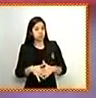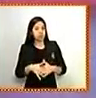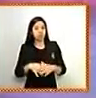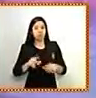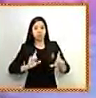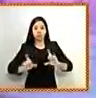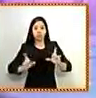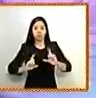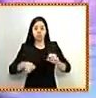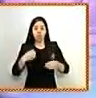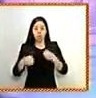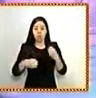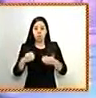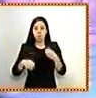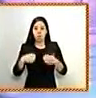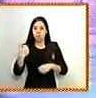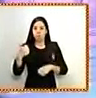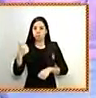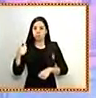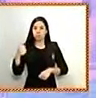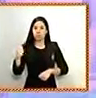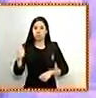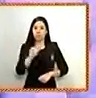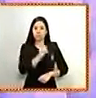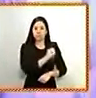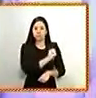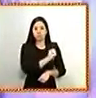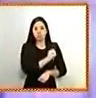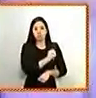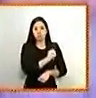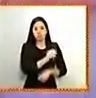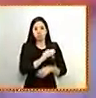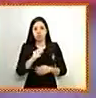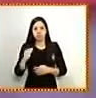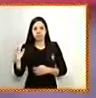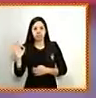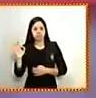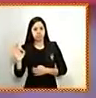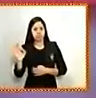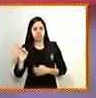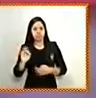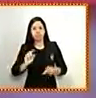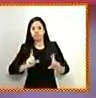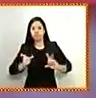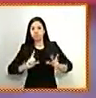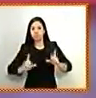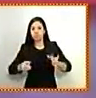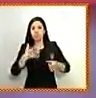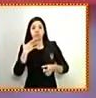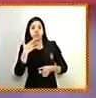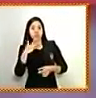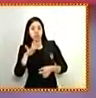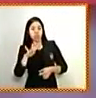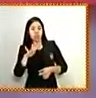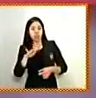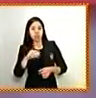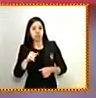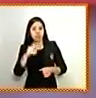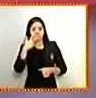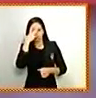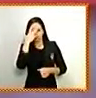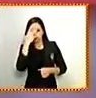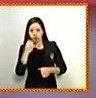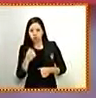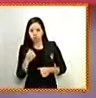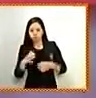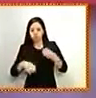están listas con 10 esferas en el orden del 0 al 9. Así que preparados, muchísima suerte, porque nuestras esferas